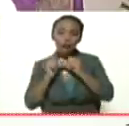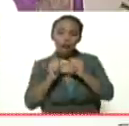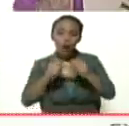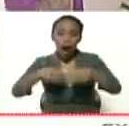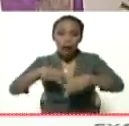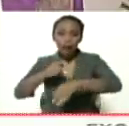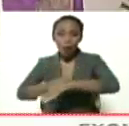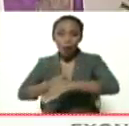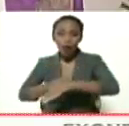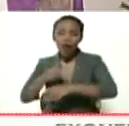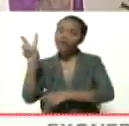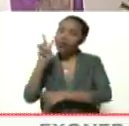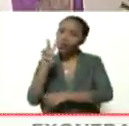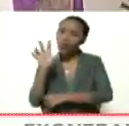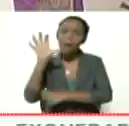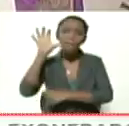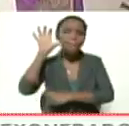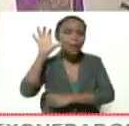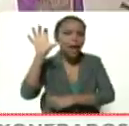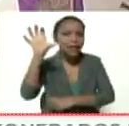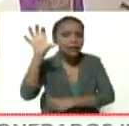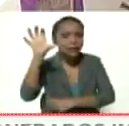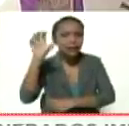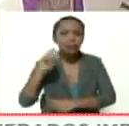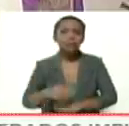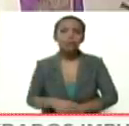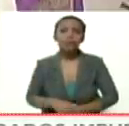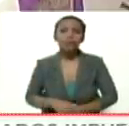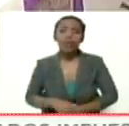hora. Venezuela es un país que desde